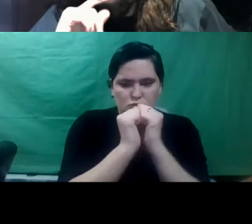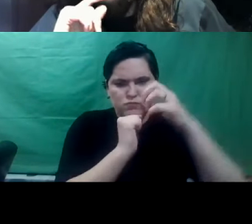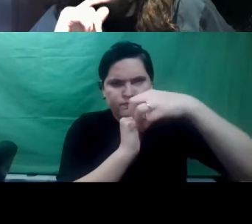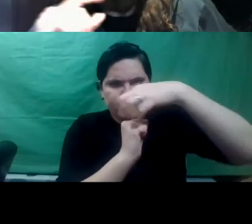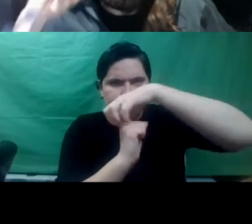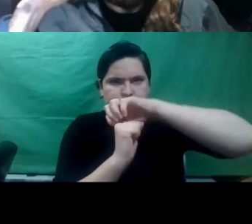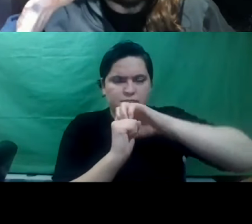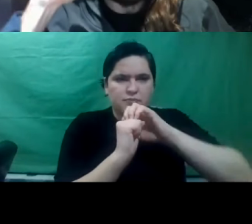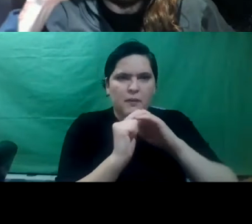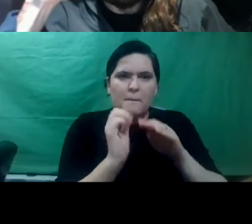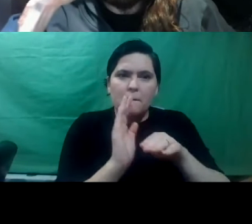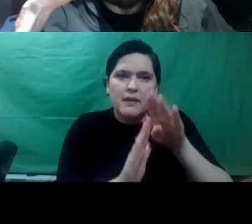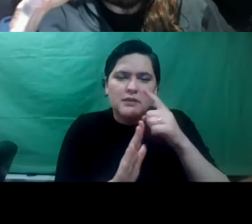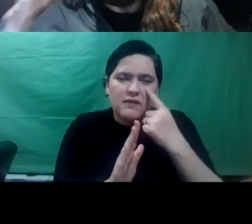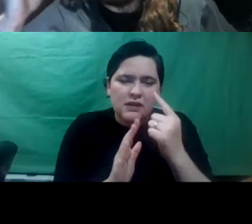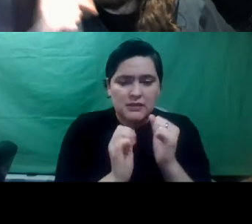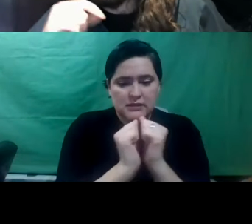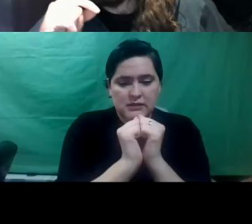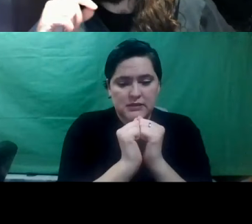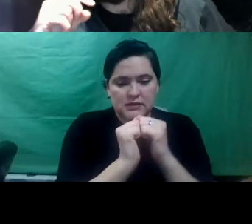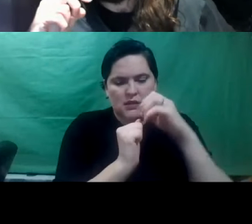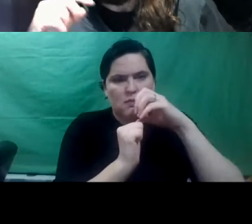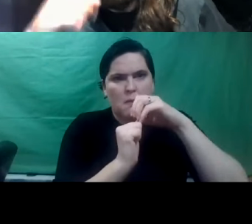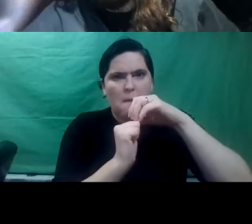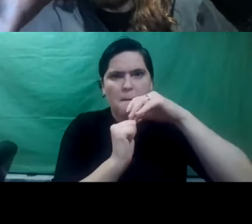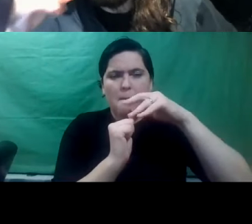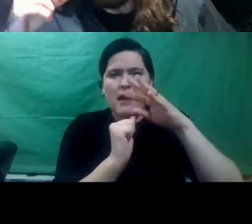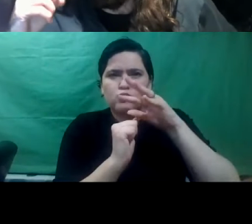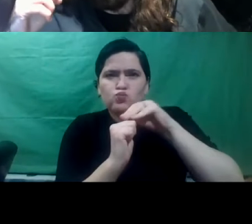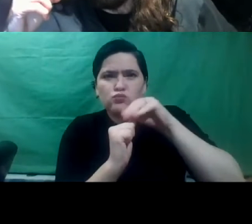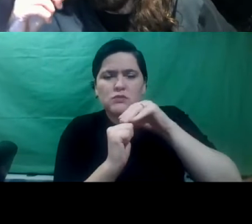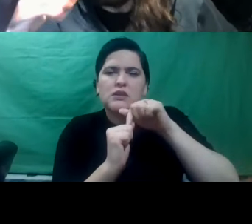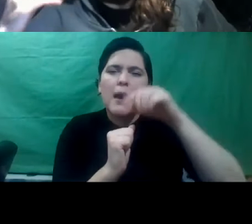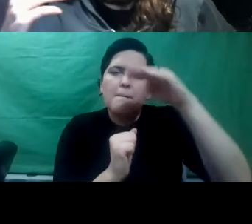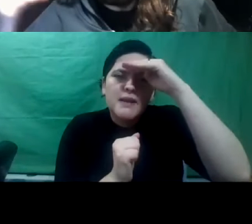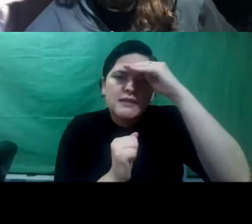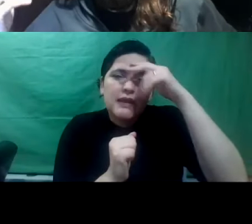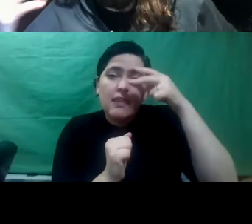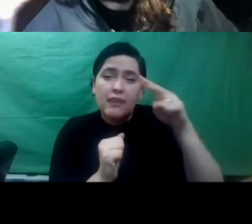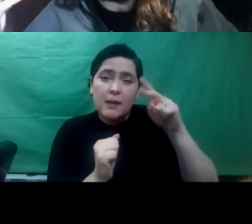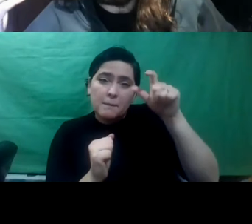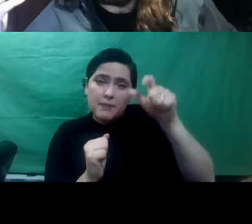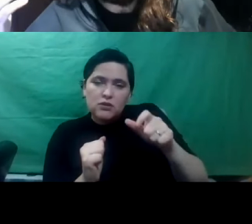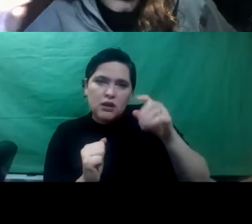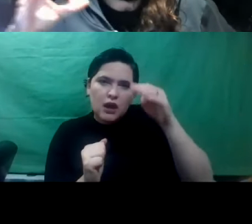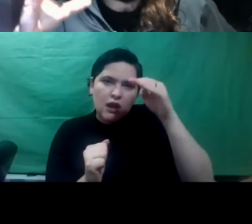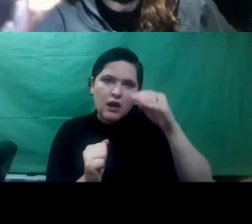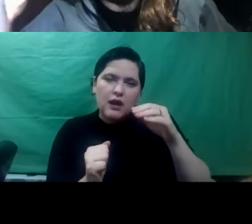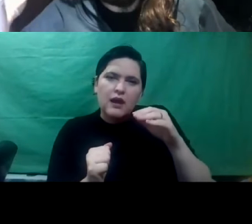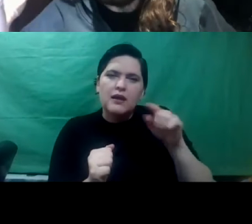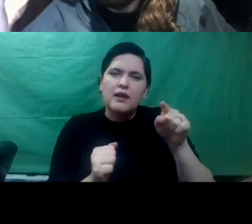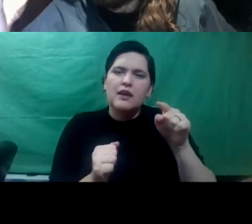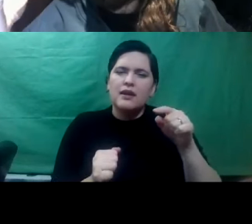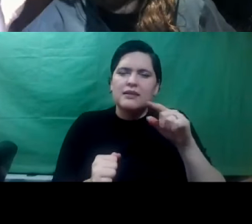cingulada específicamente, la densidad de esa parte predice si es que la experiencia psicodélica asociada a disolución del ego va a tener